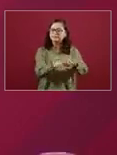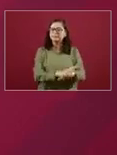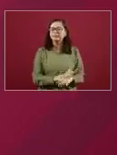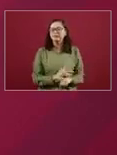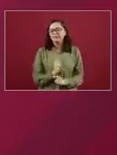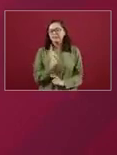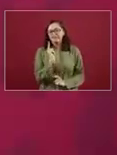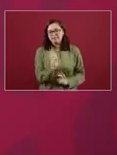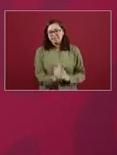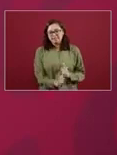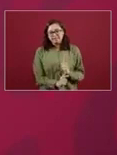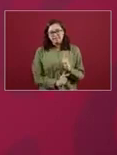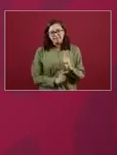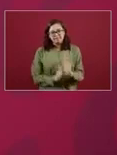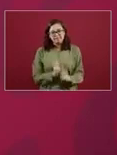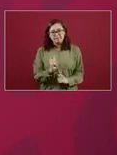se